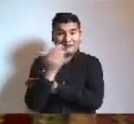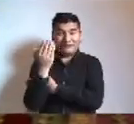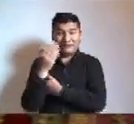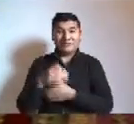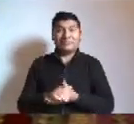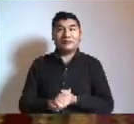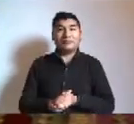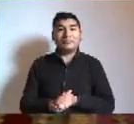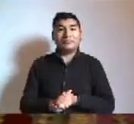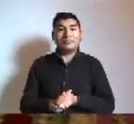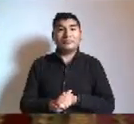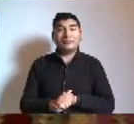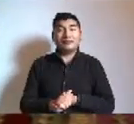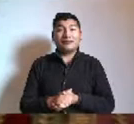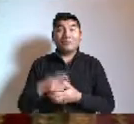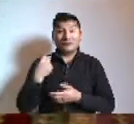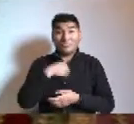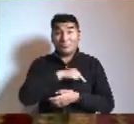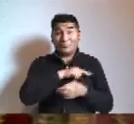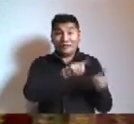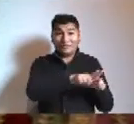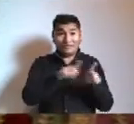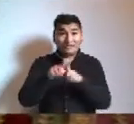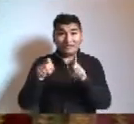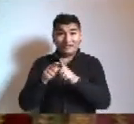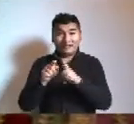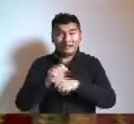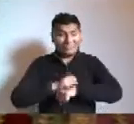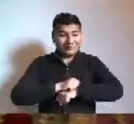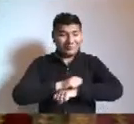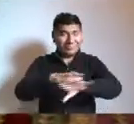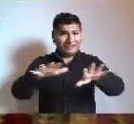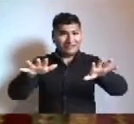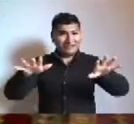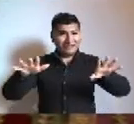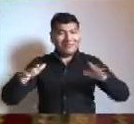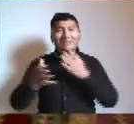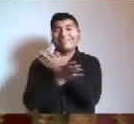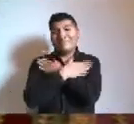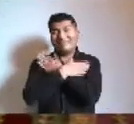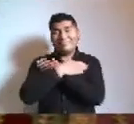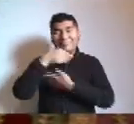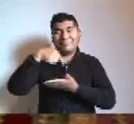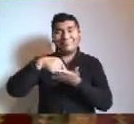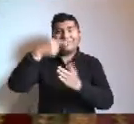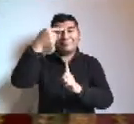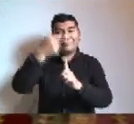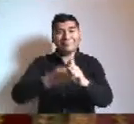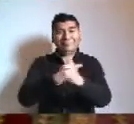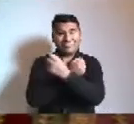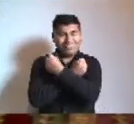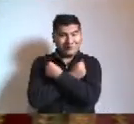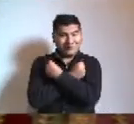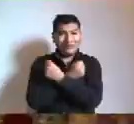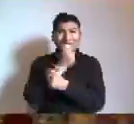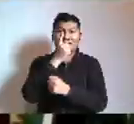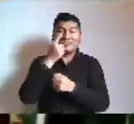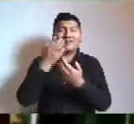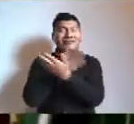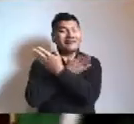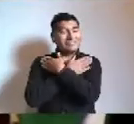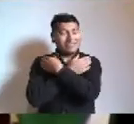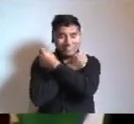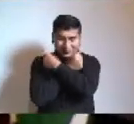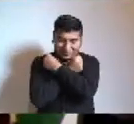Señor. Hacemos también extensivo nuestro saludo en este mes del amor, un saludo